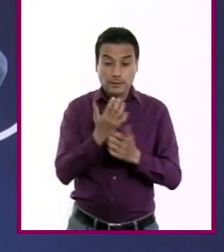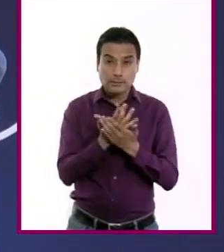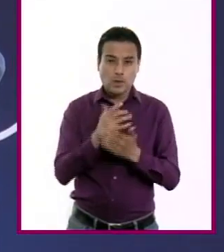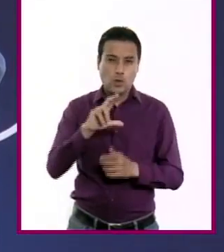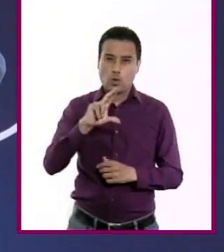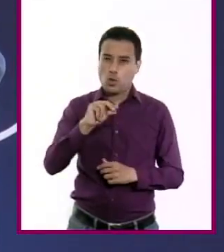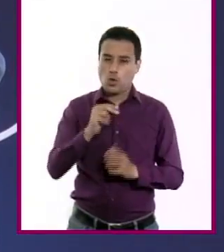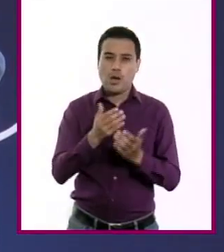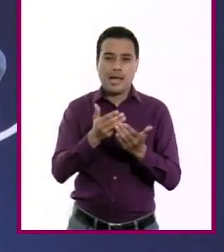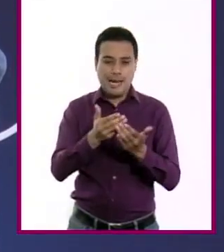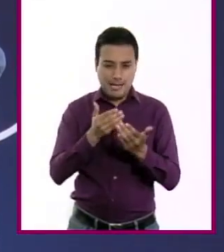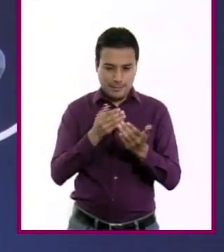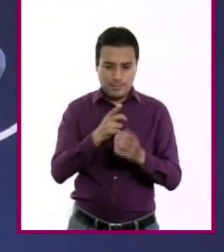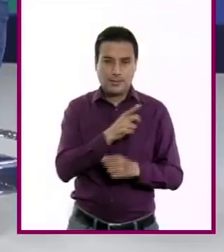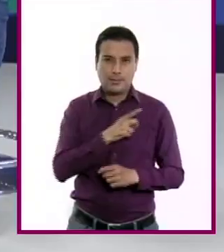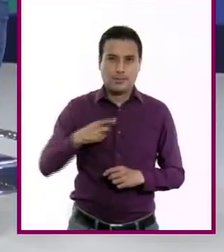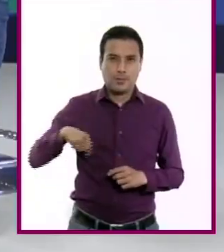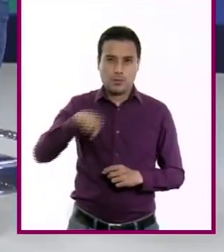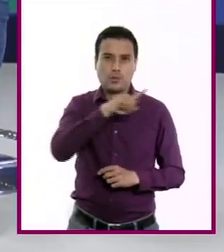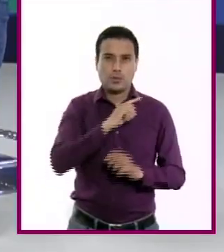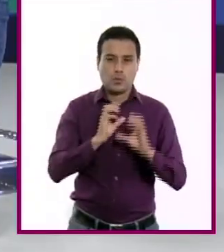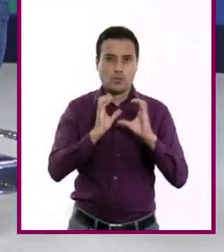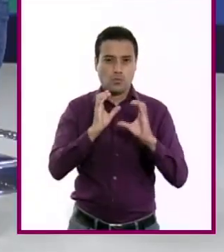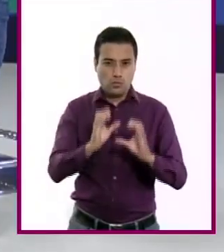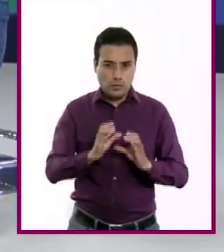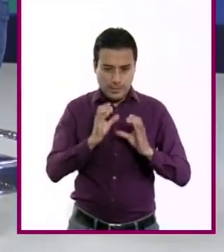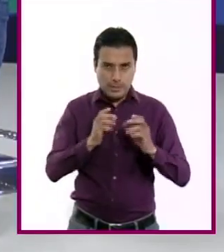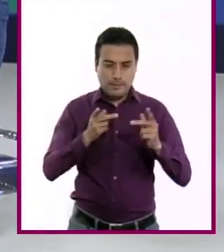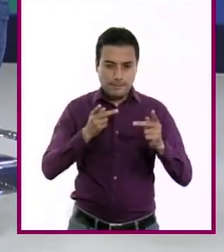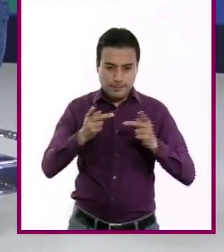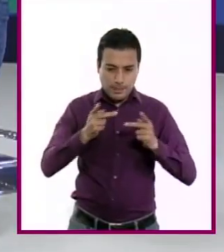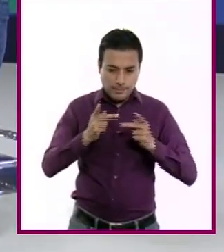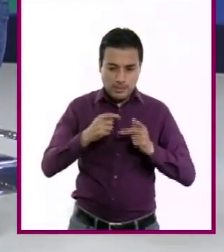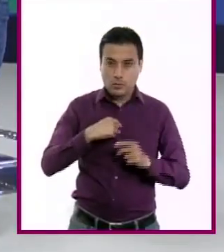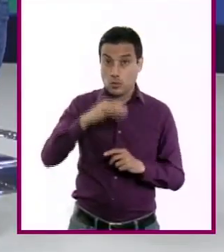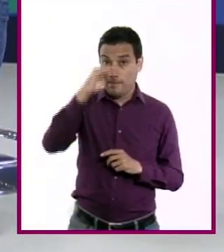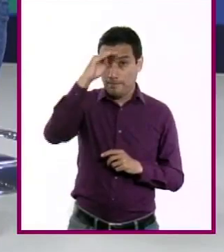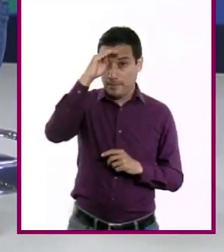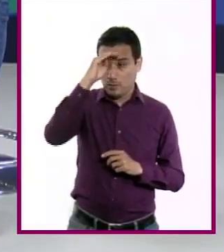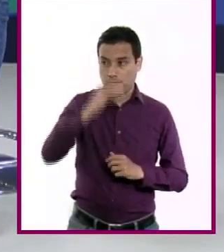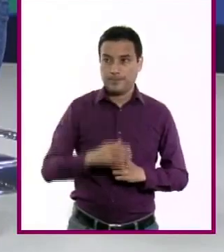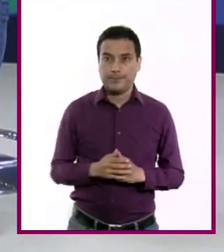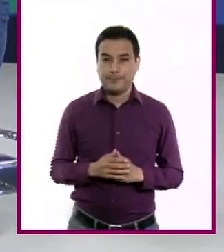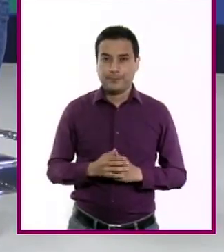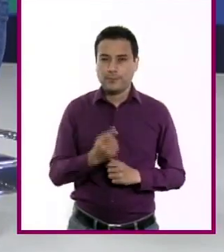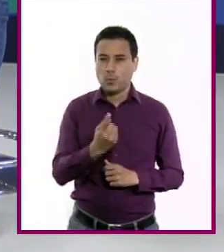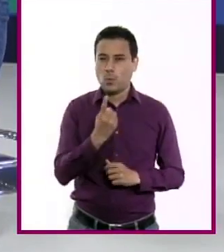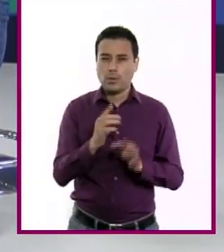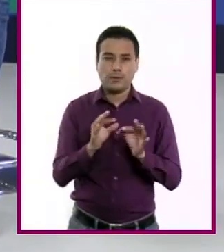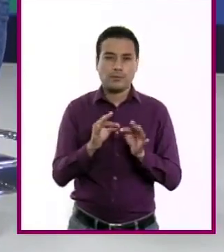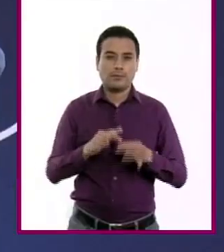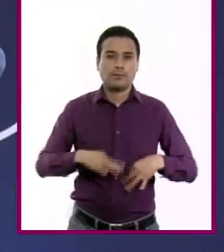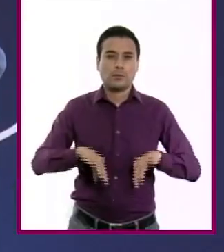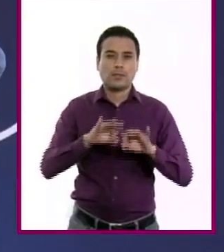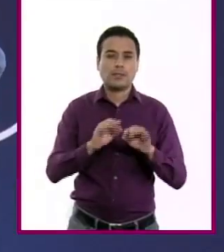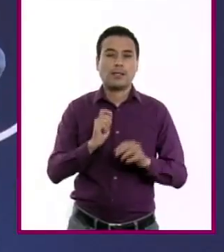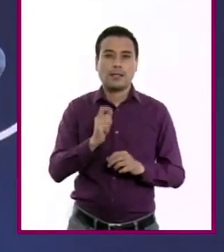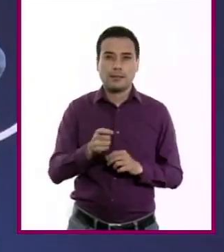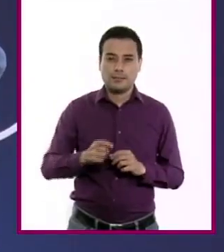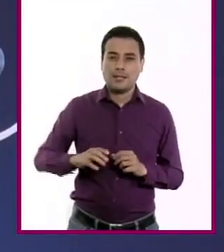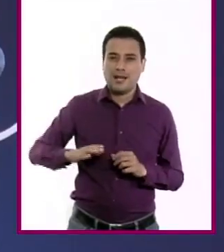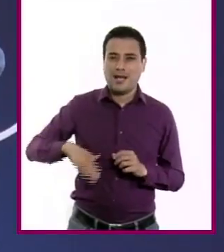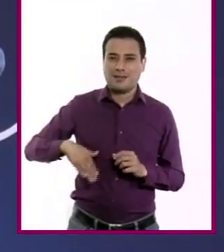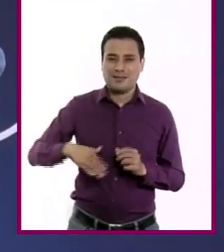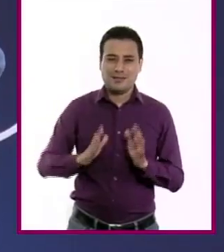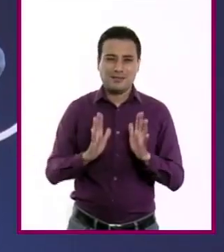Es parte de la cuestión de la seguridad, ¿no? Entonces, yo consideraría que la parte más importante, digo, como lo comenté a lo mejor